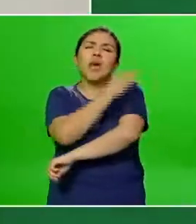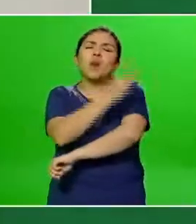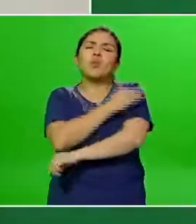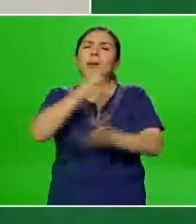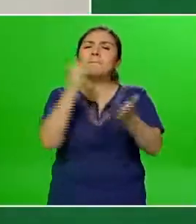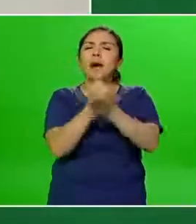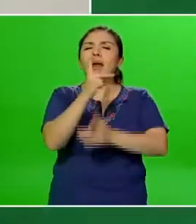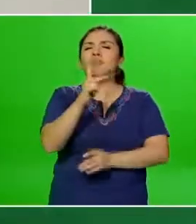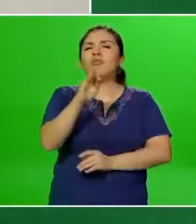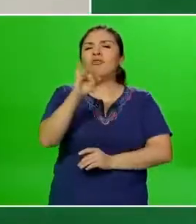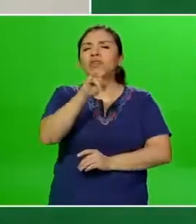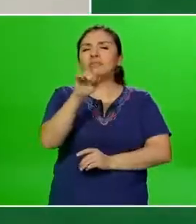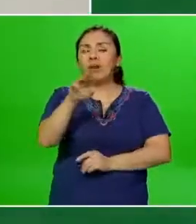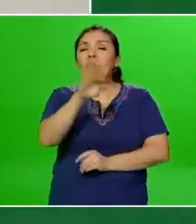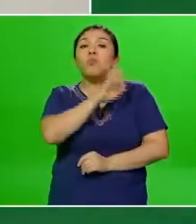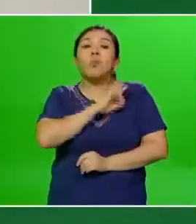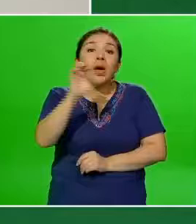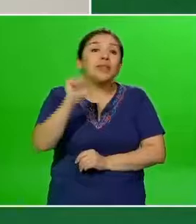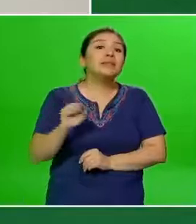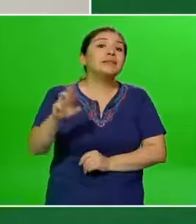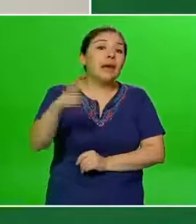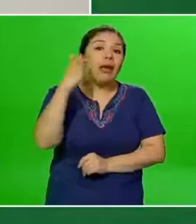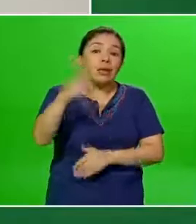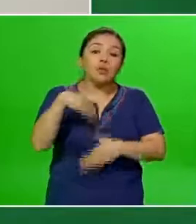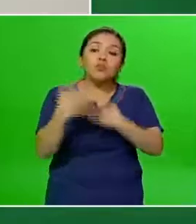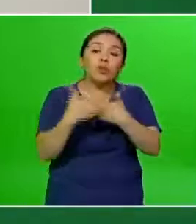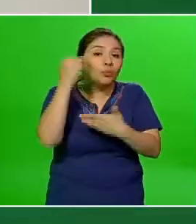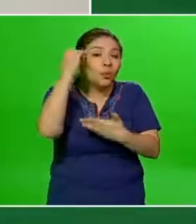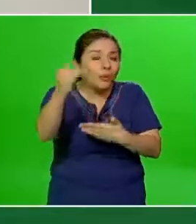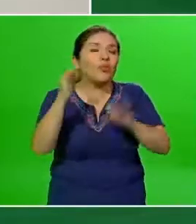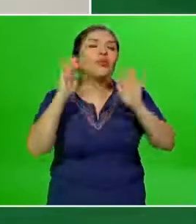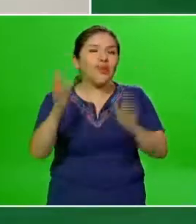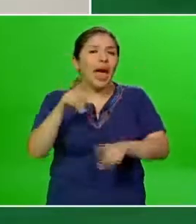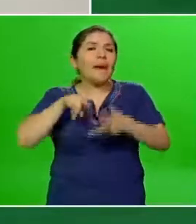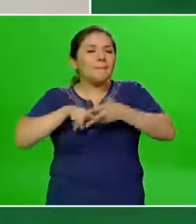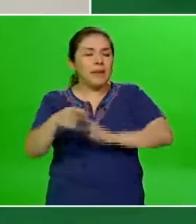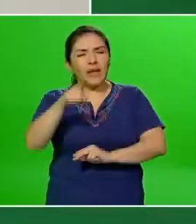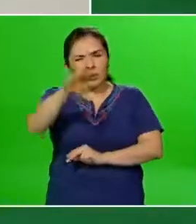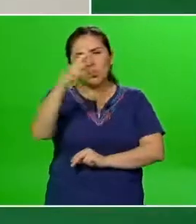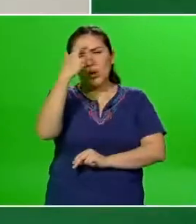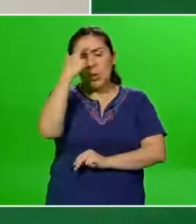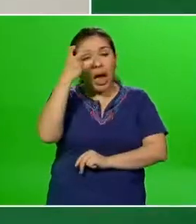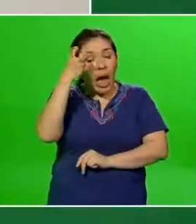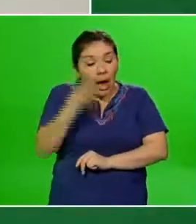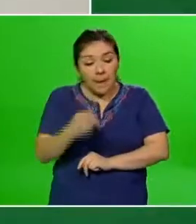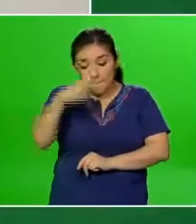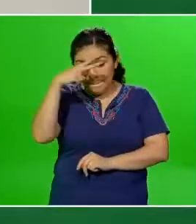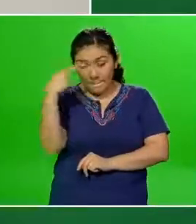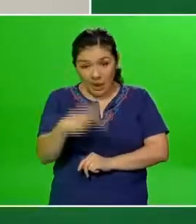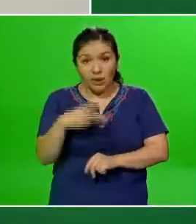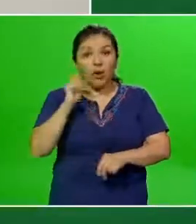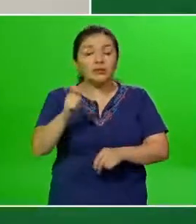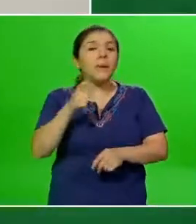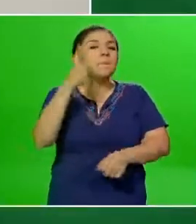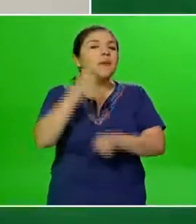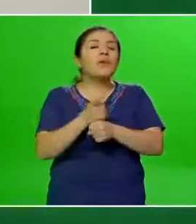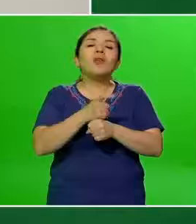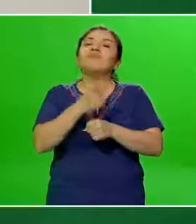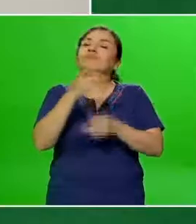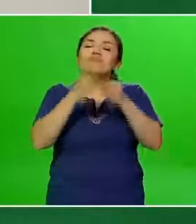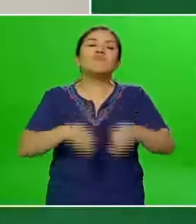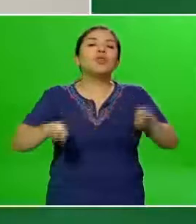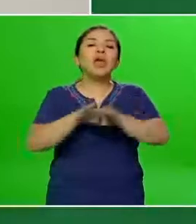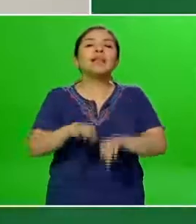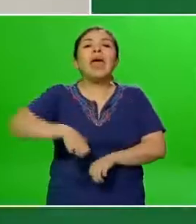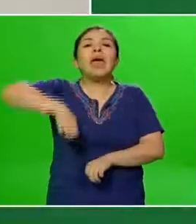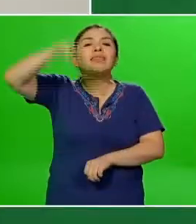ya una posibilidad en siguientes etapas, recordando que en México la priorización es en función de la edad, ¿no?